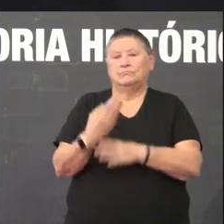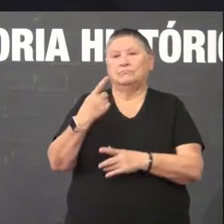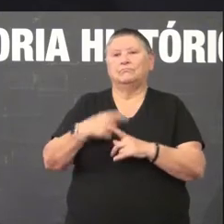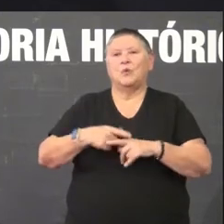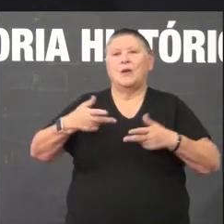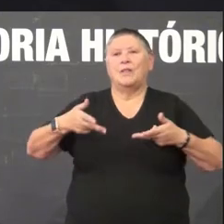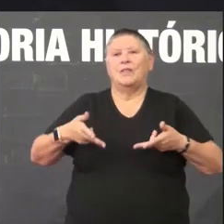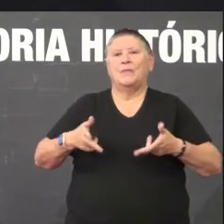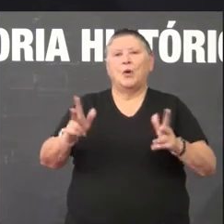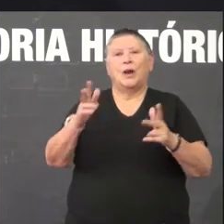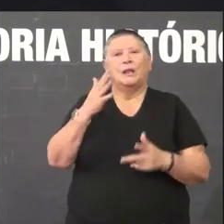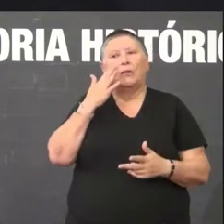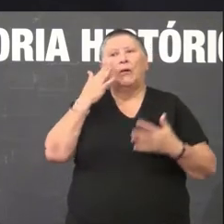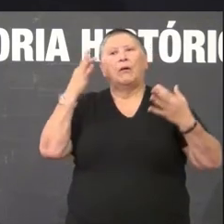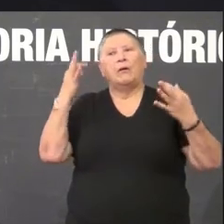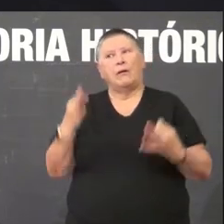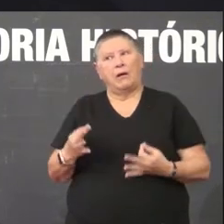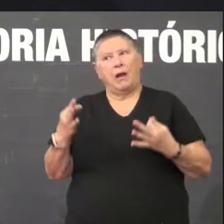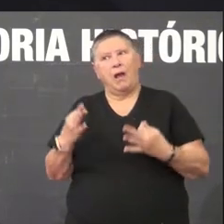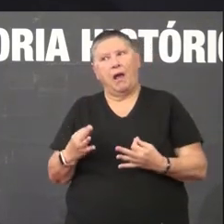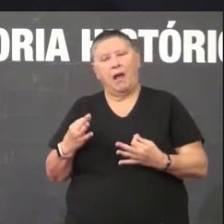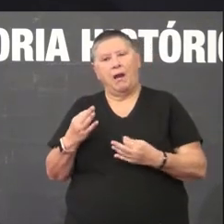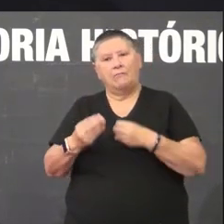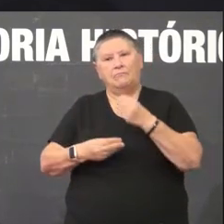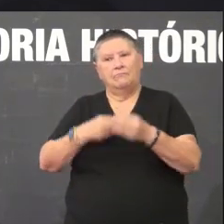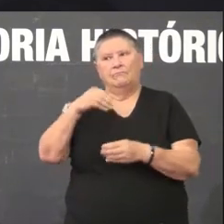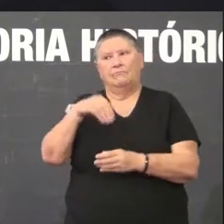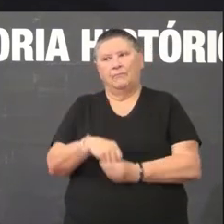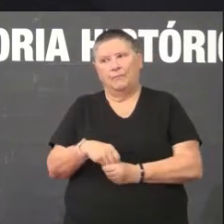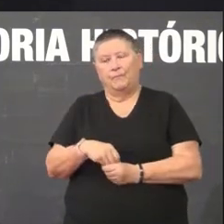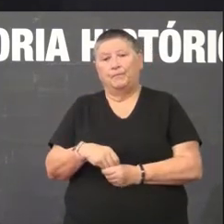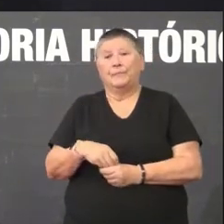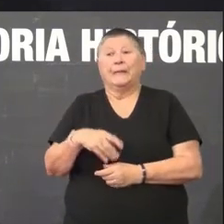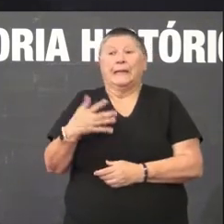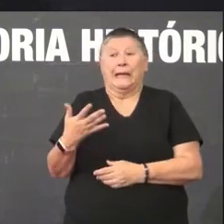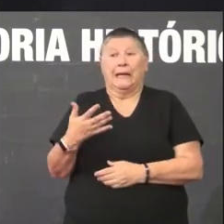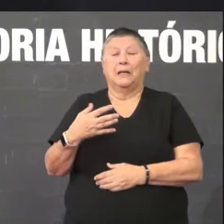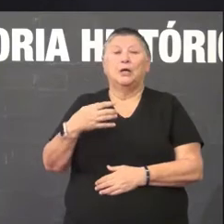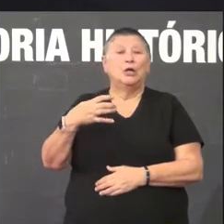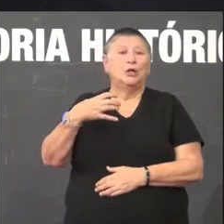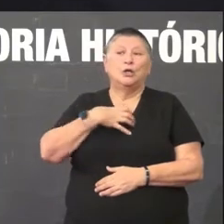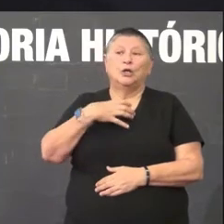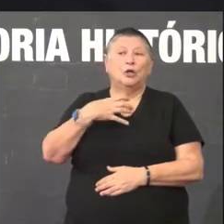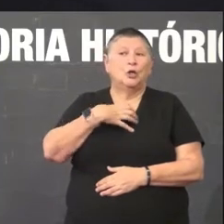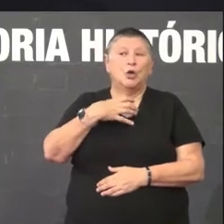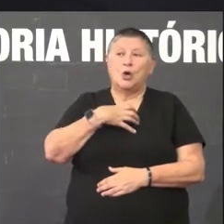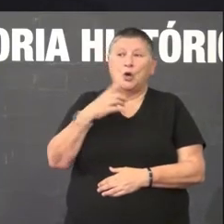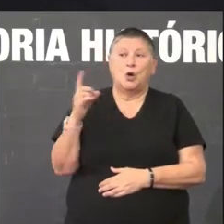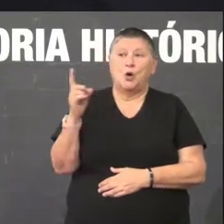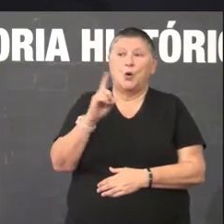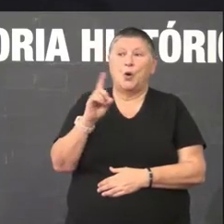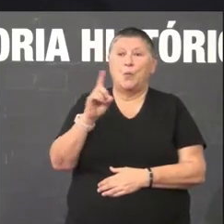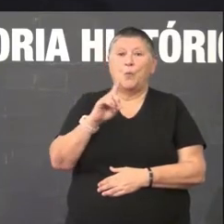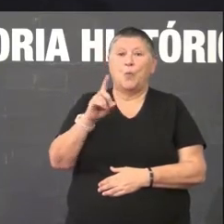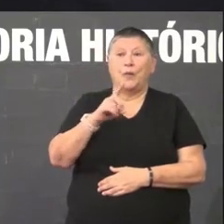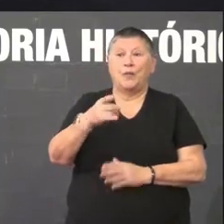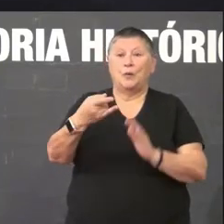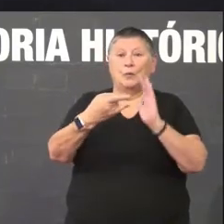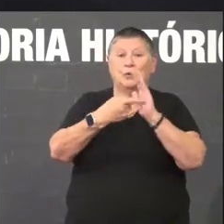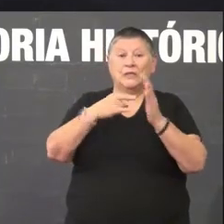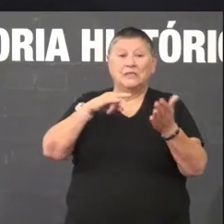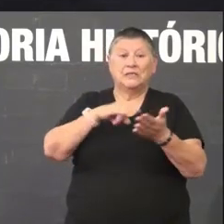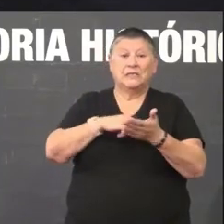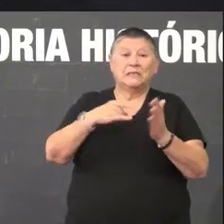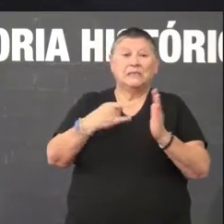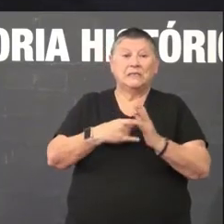real. Porque non pode haber en un sistema opresor un réxime